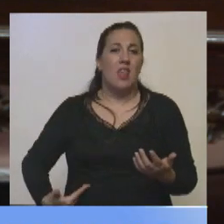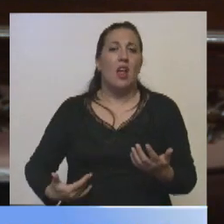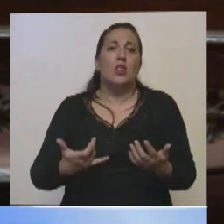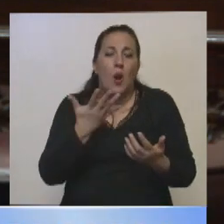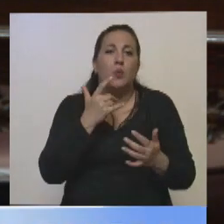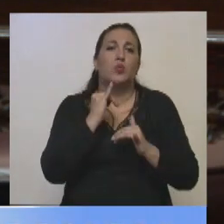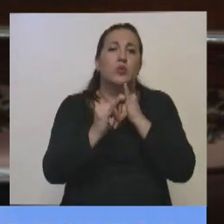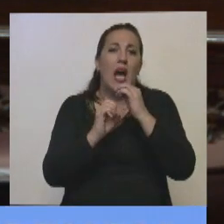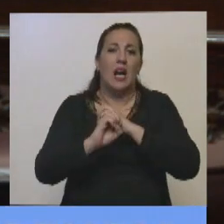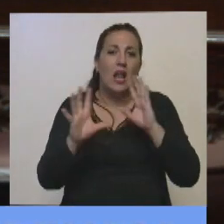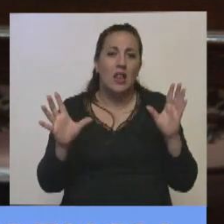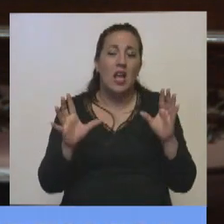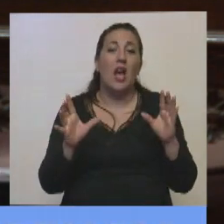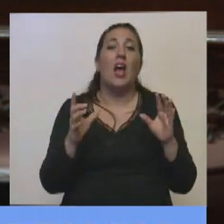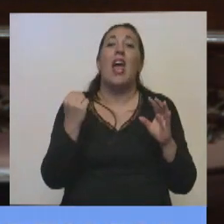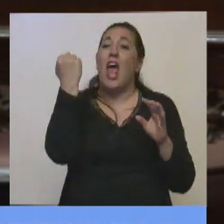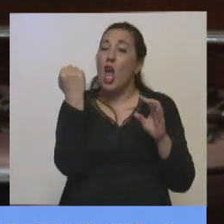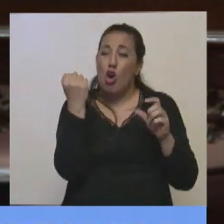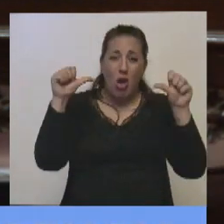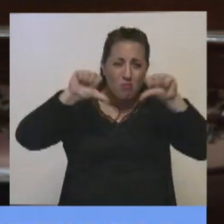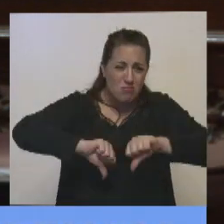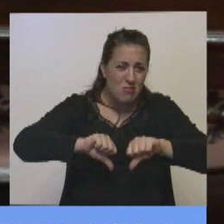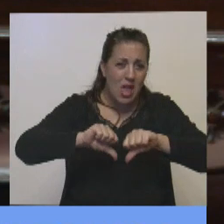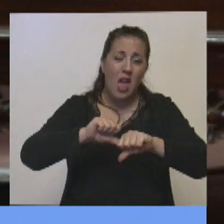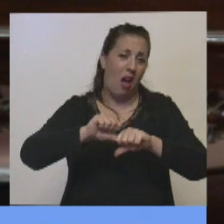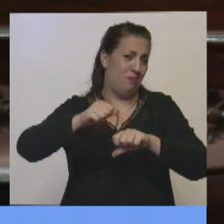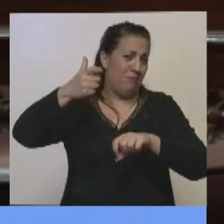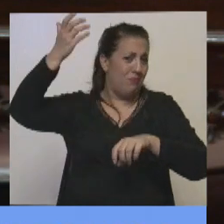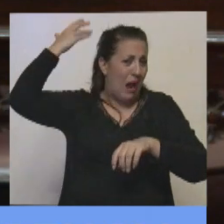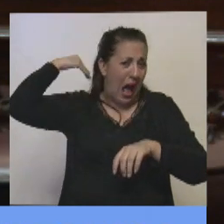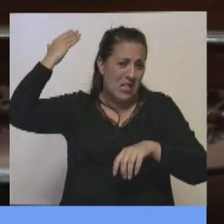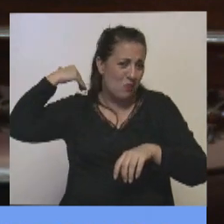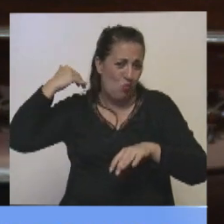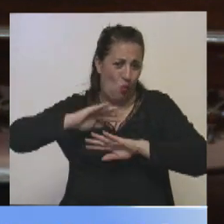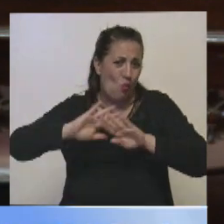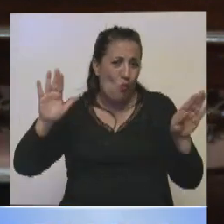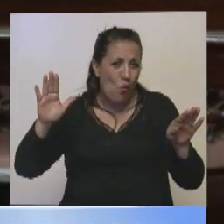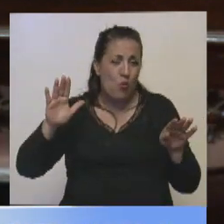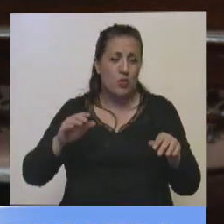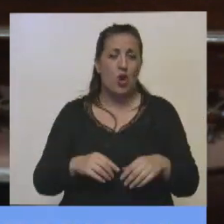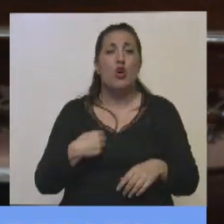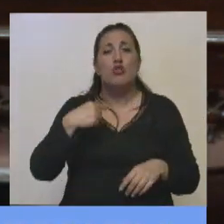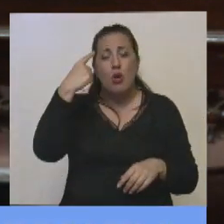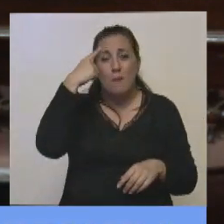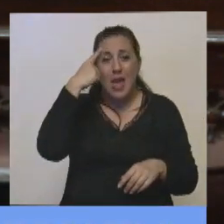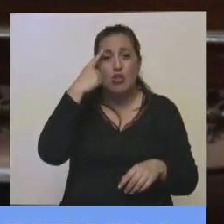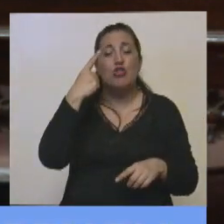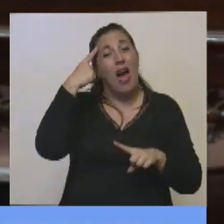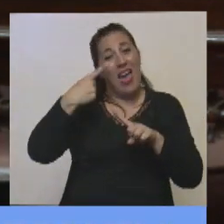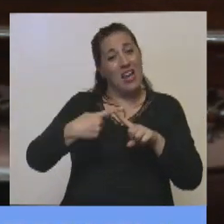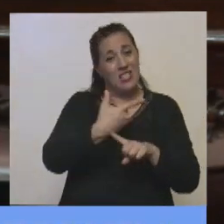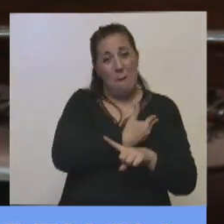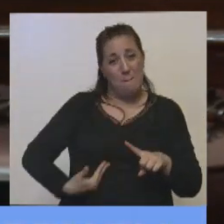el de folk viene mucho de mucho tiempo atrás yo creo que el gobierno anterior